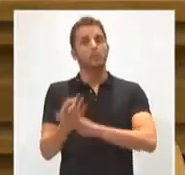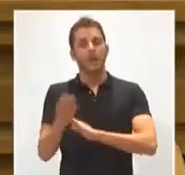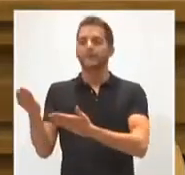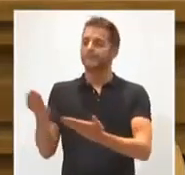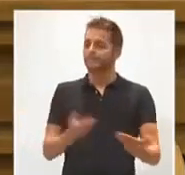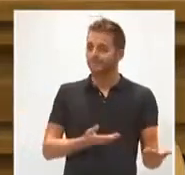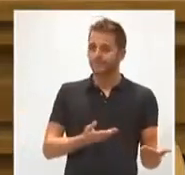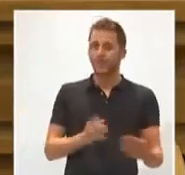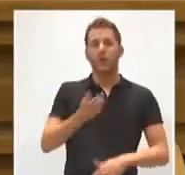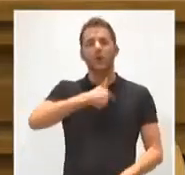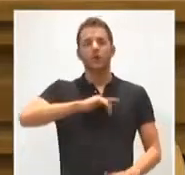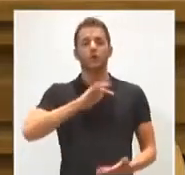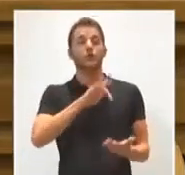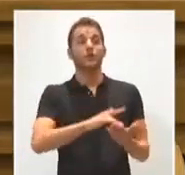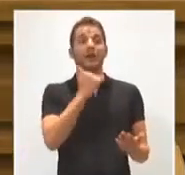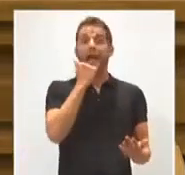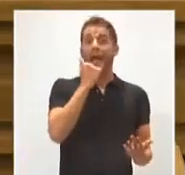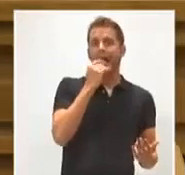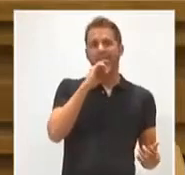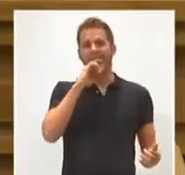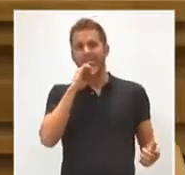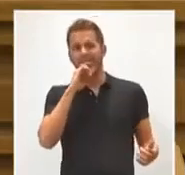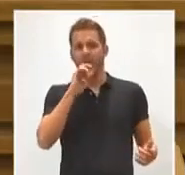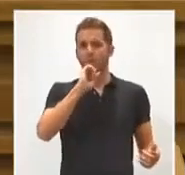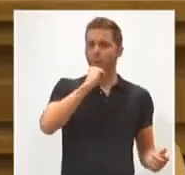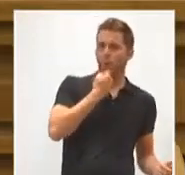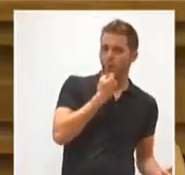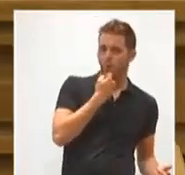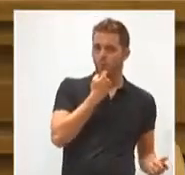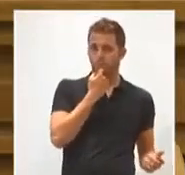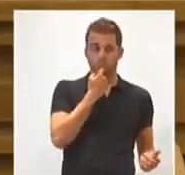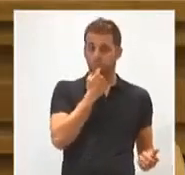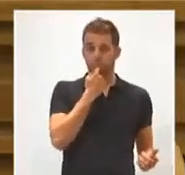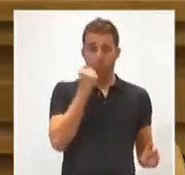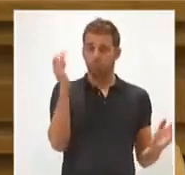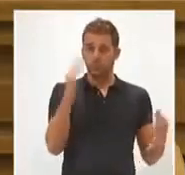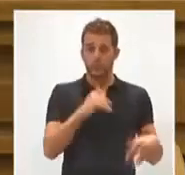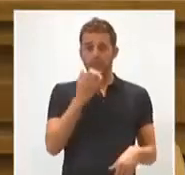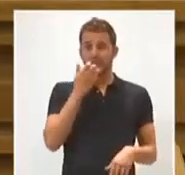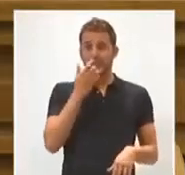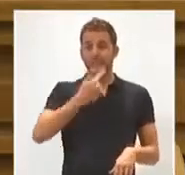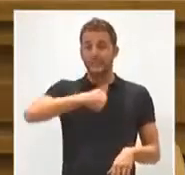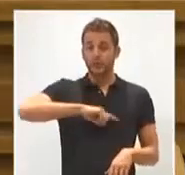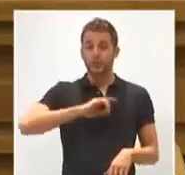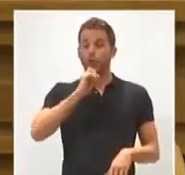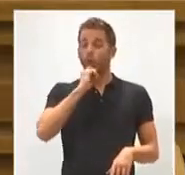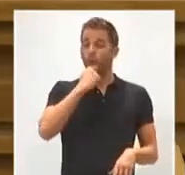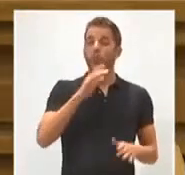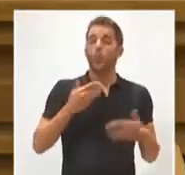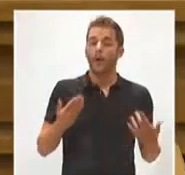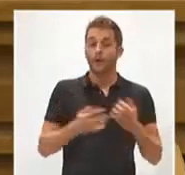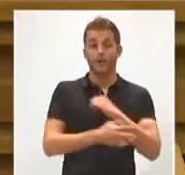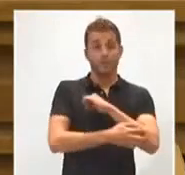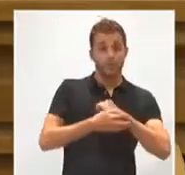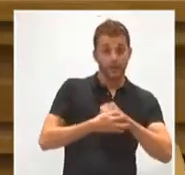le tenemos odio al que tiene algo ni siquiera que tiene mucho si tuviéramos que tener rechazo de algo es a la pobreza pero no